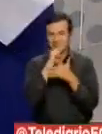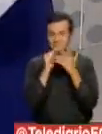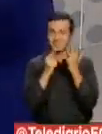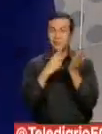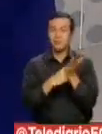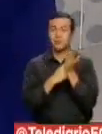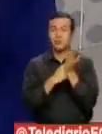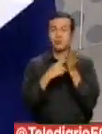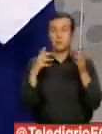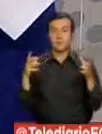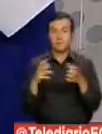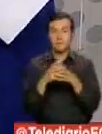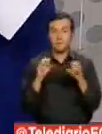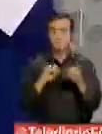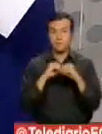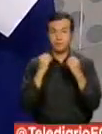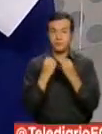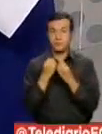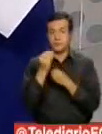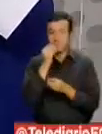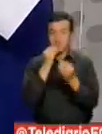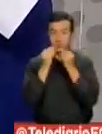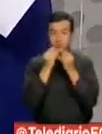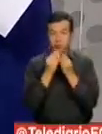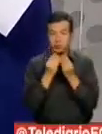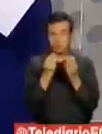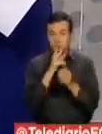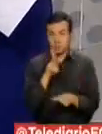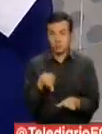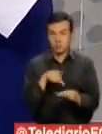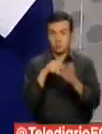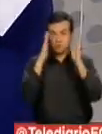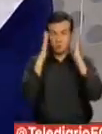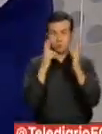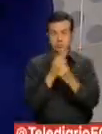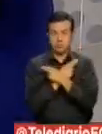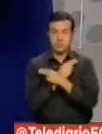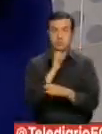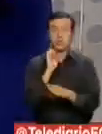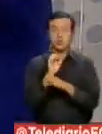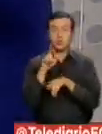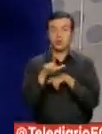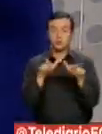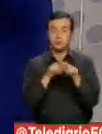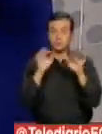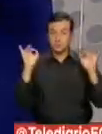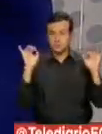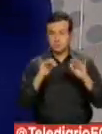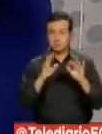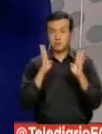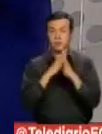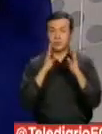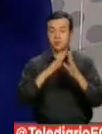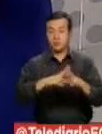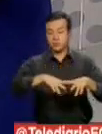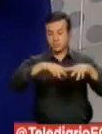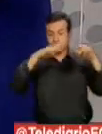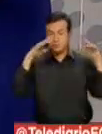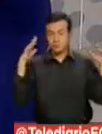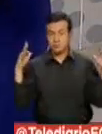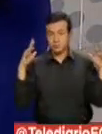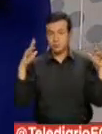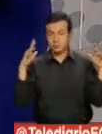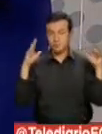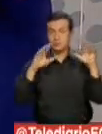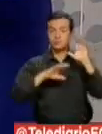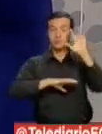Foro Iberoamericano de Organizaciones Gastronómicas Profesionales eligió a nuestro país como sede del macroevento gastronómico Expo Food